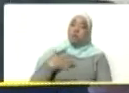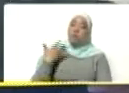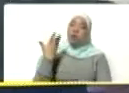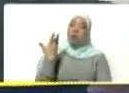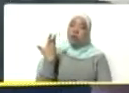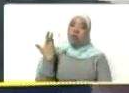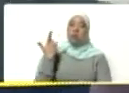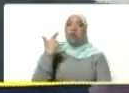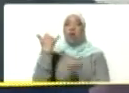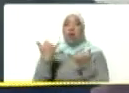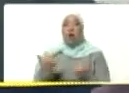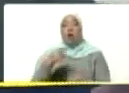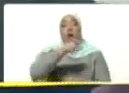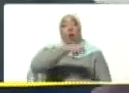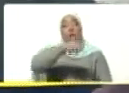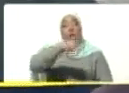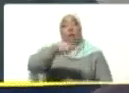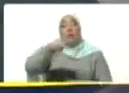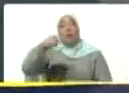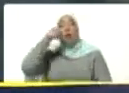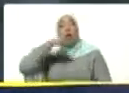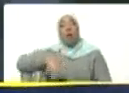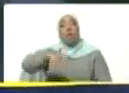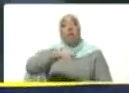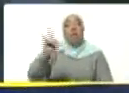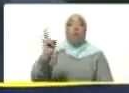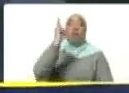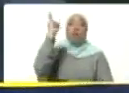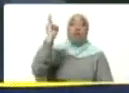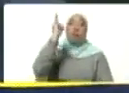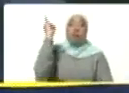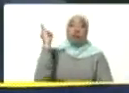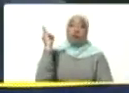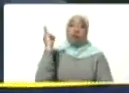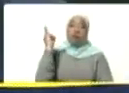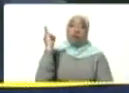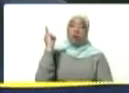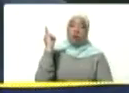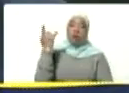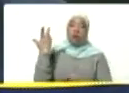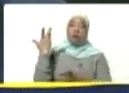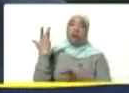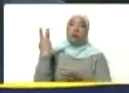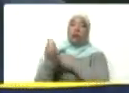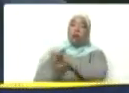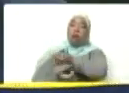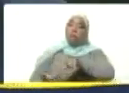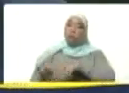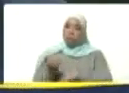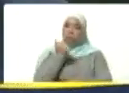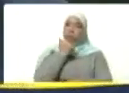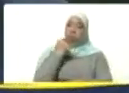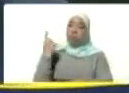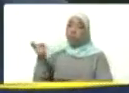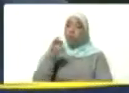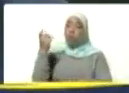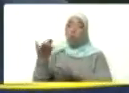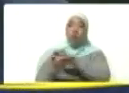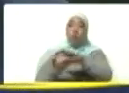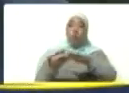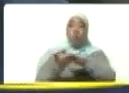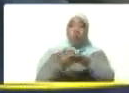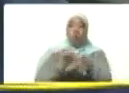the people of Bolivia, el pueblo de Bolivia, corrected this matter, corrigió este problema, and